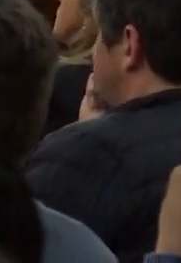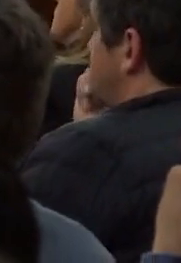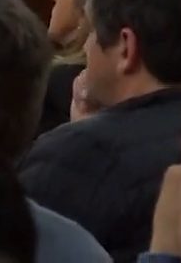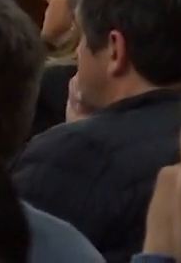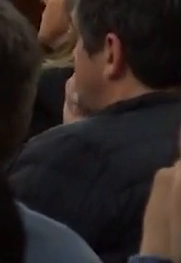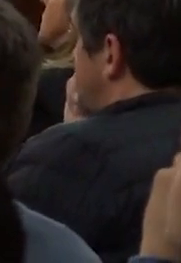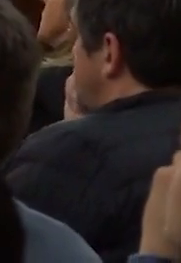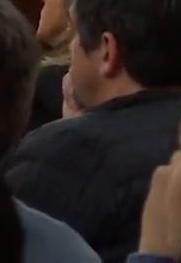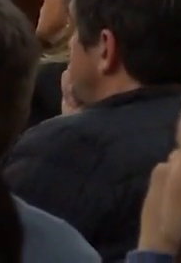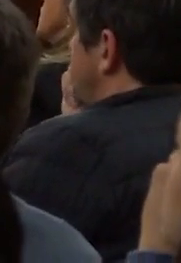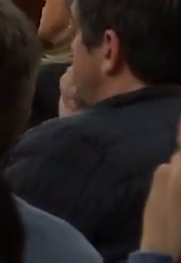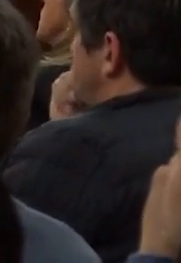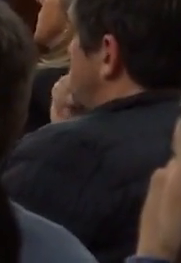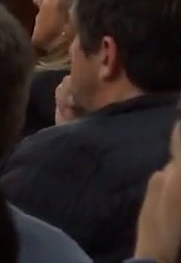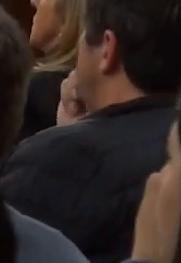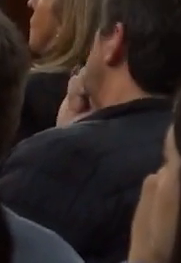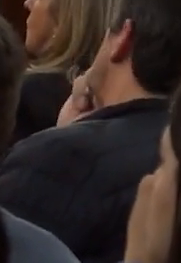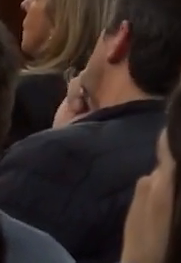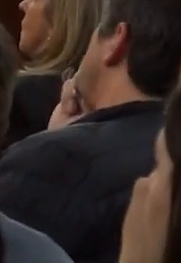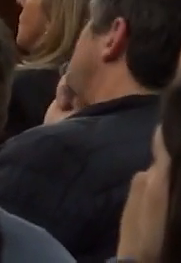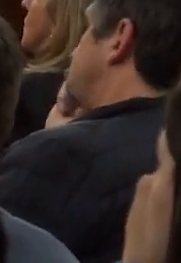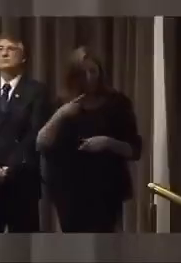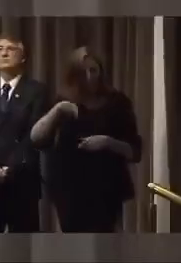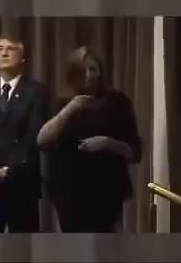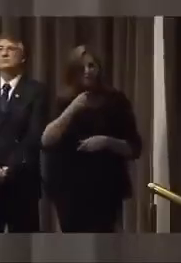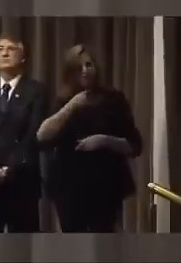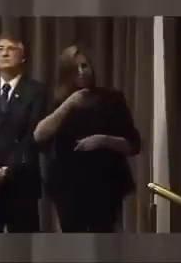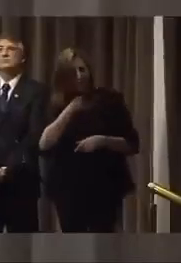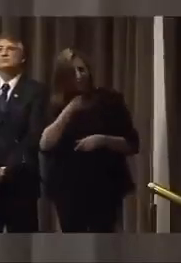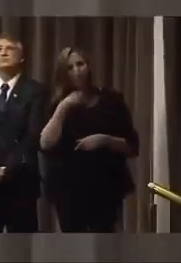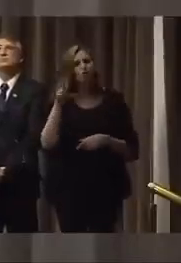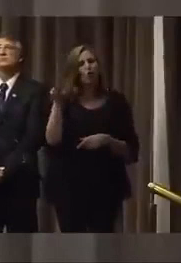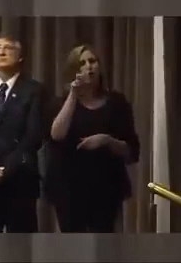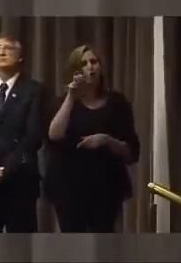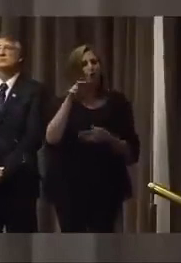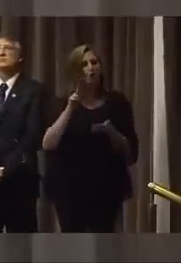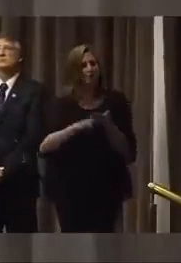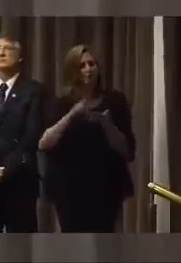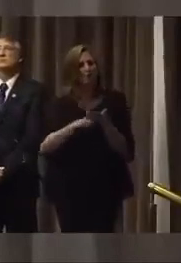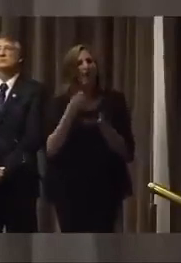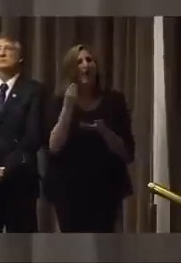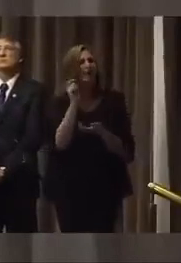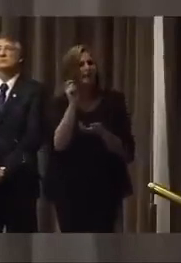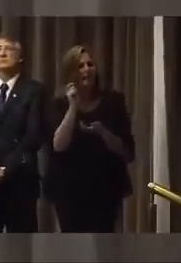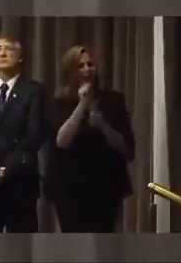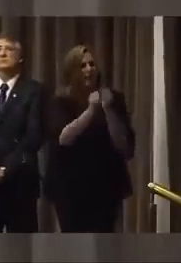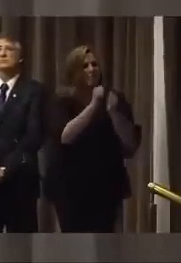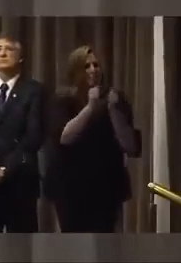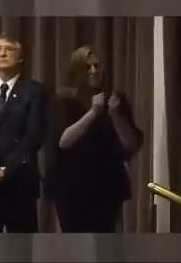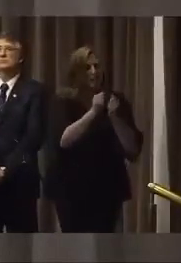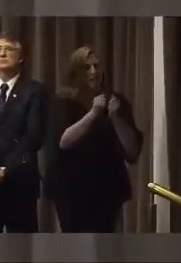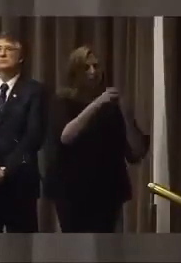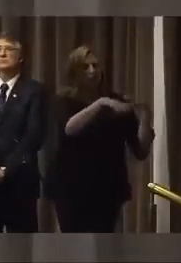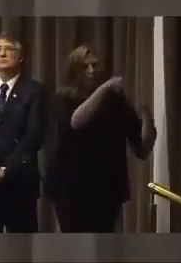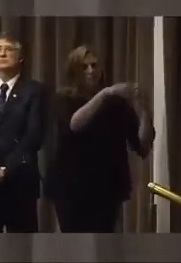que los que ganaron siempre sean los que pongan los recursos. Proponemos cobrar una tasa extraordinaria a las ganancias de las empresas del polo,